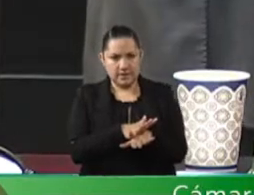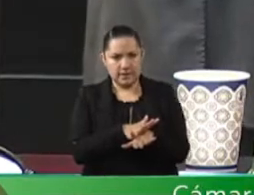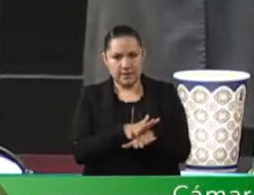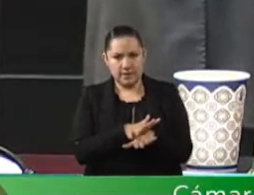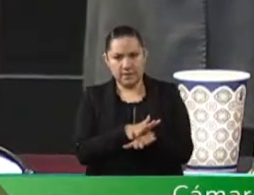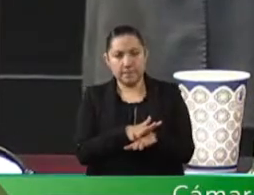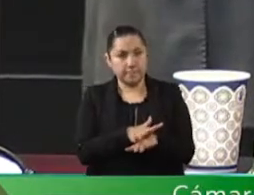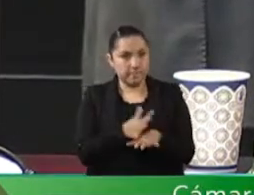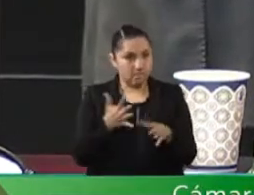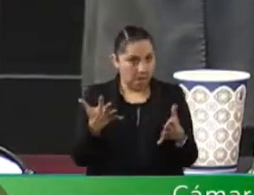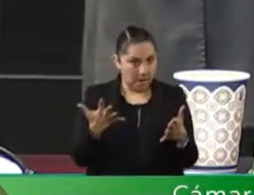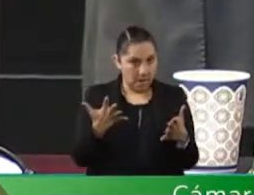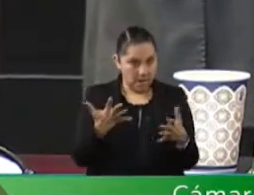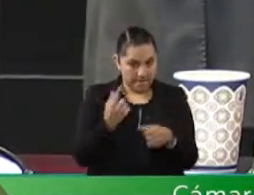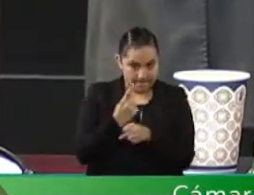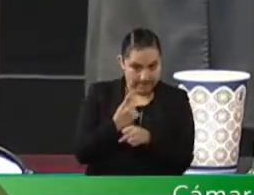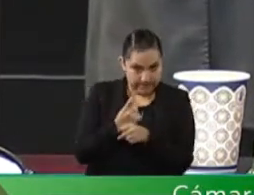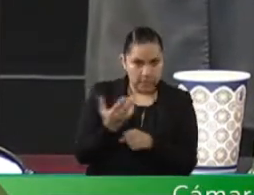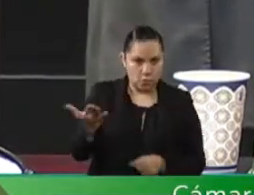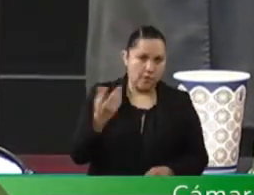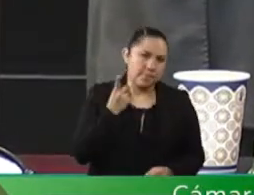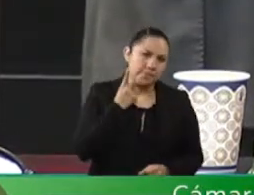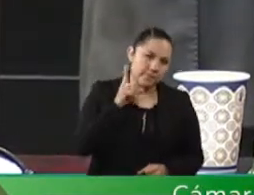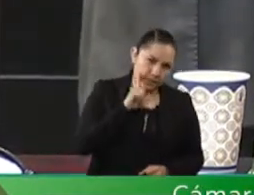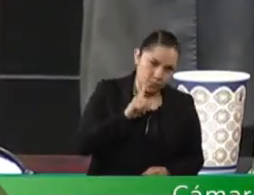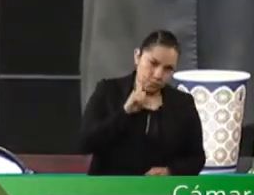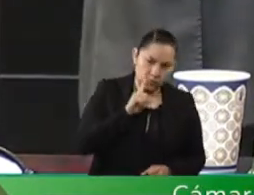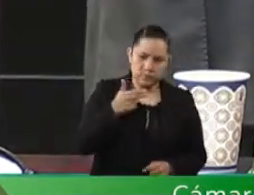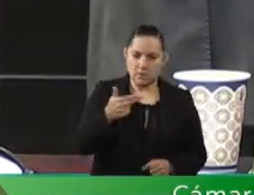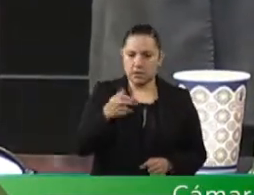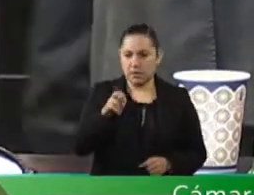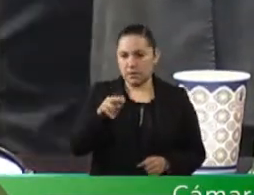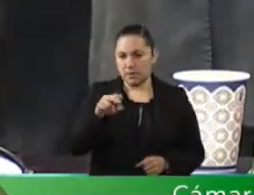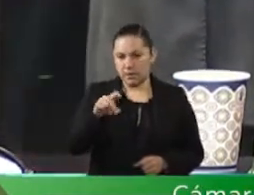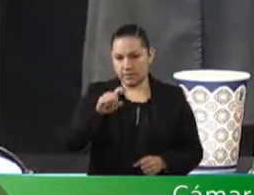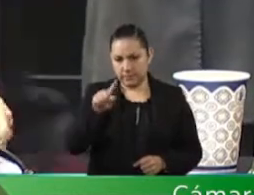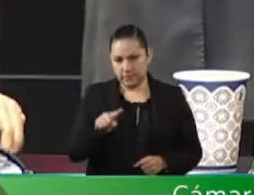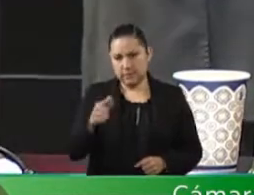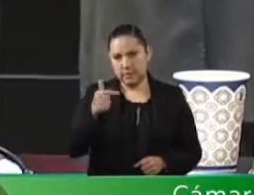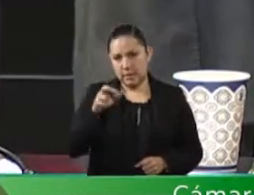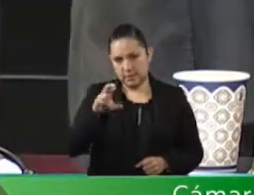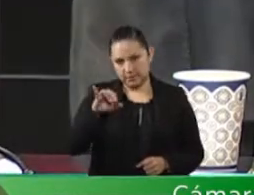En primera instancia, la diputada Laura Hernández García, de Movimiento Ciudadano,